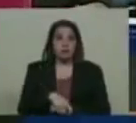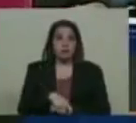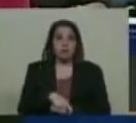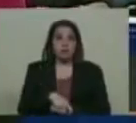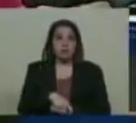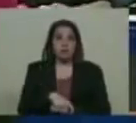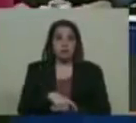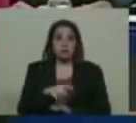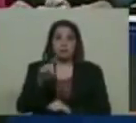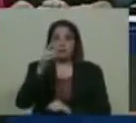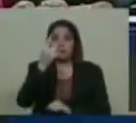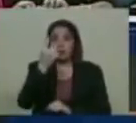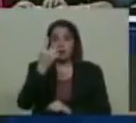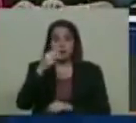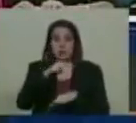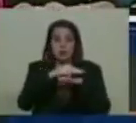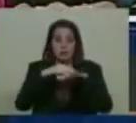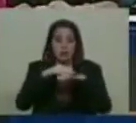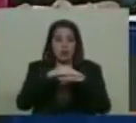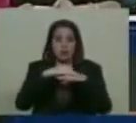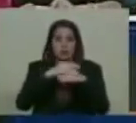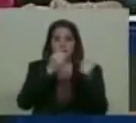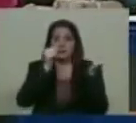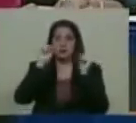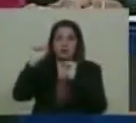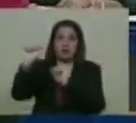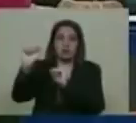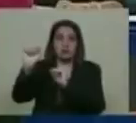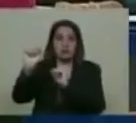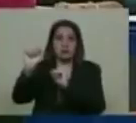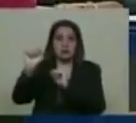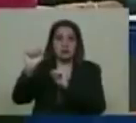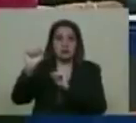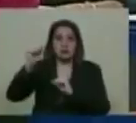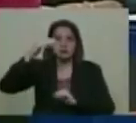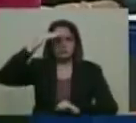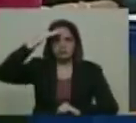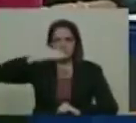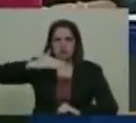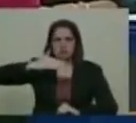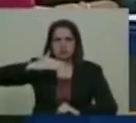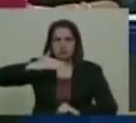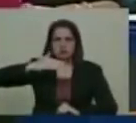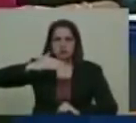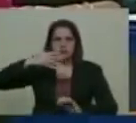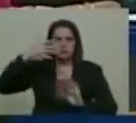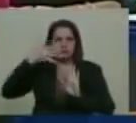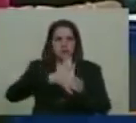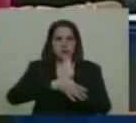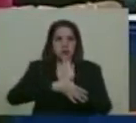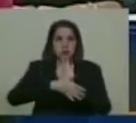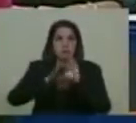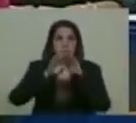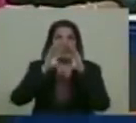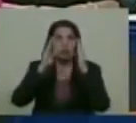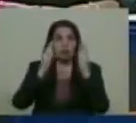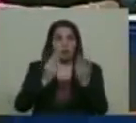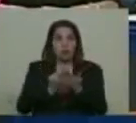Primera ministra de defensa uniformada en situación de actividad del mundo fue.